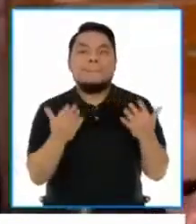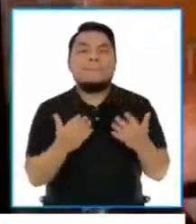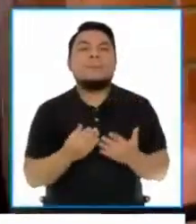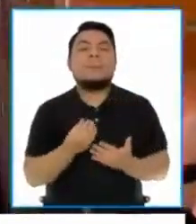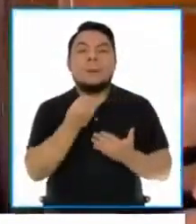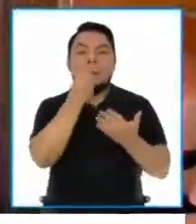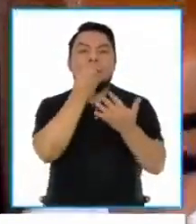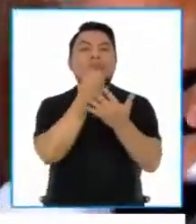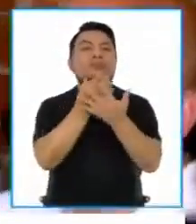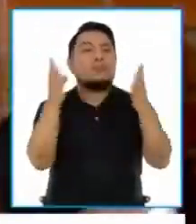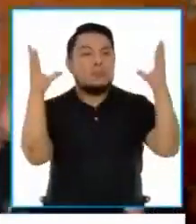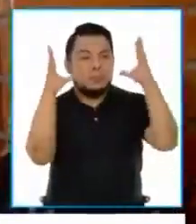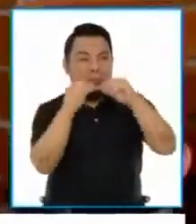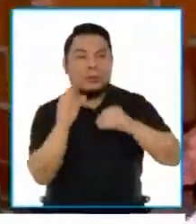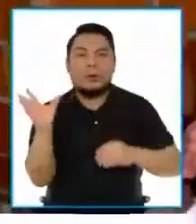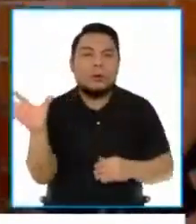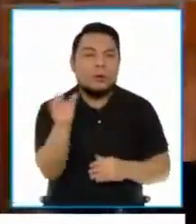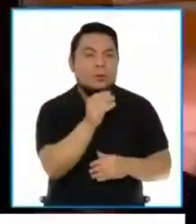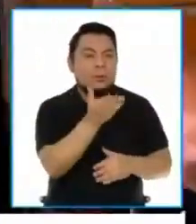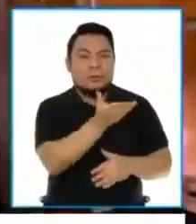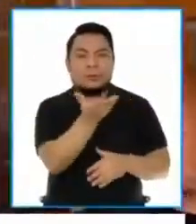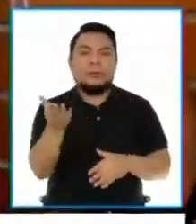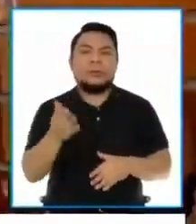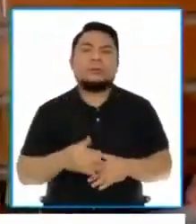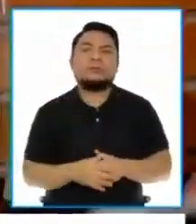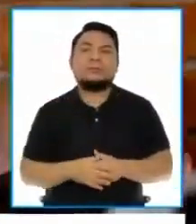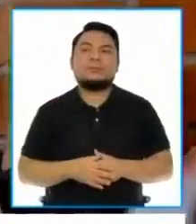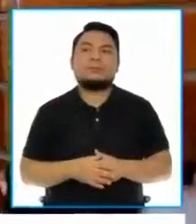Muy buenas noches a todos ustedes.